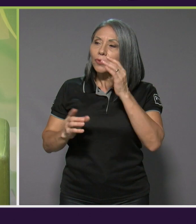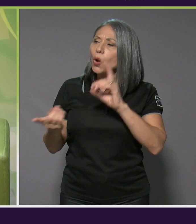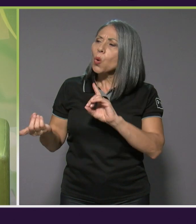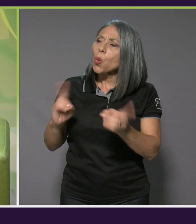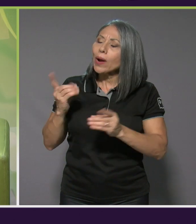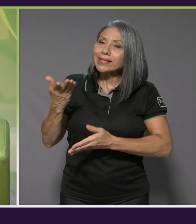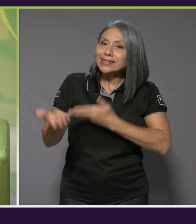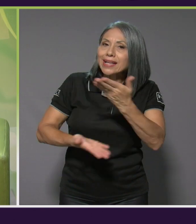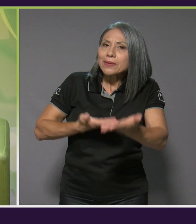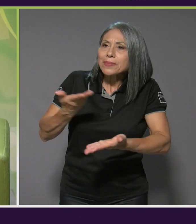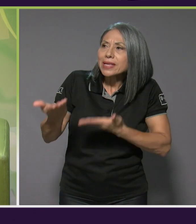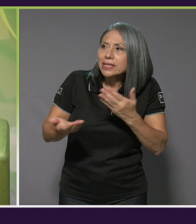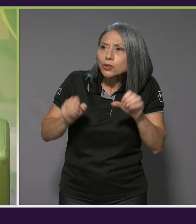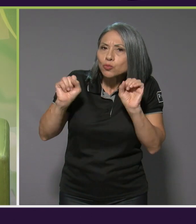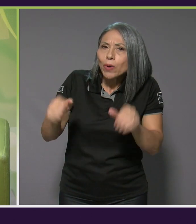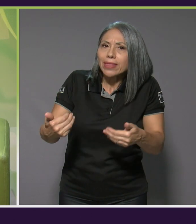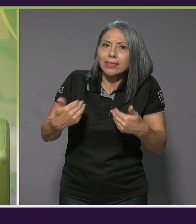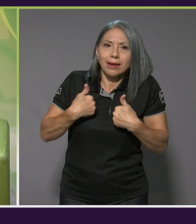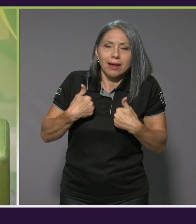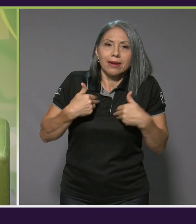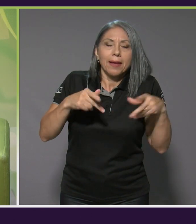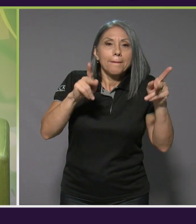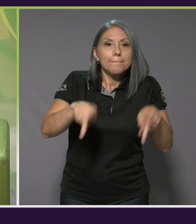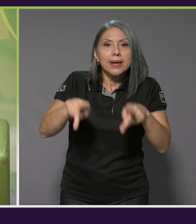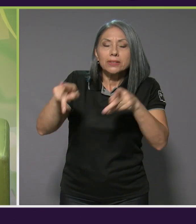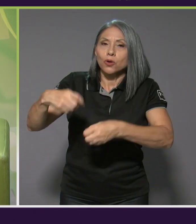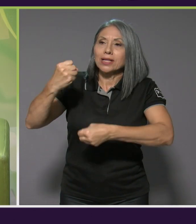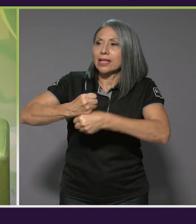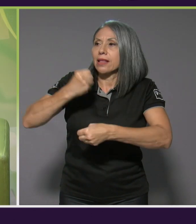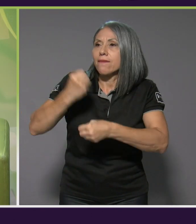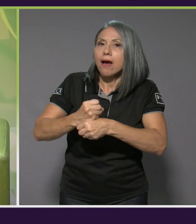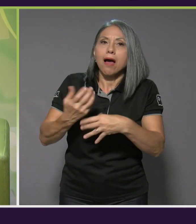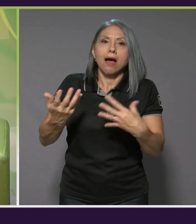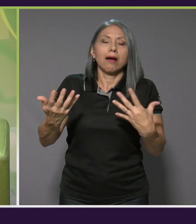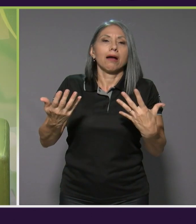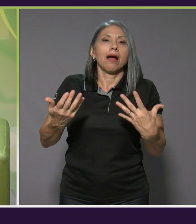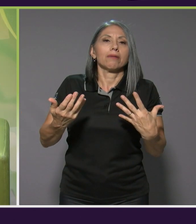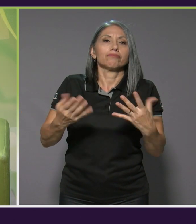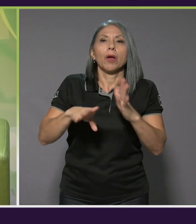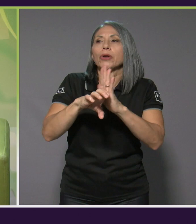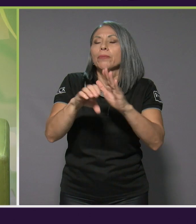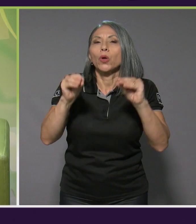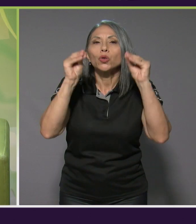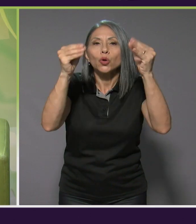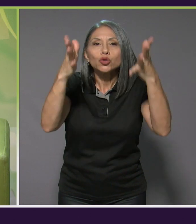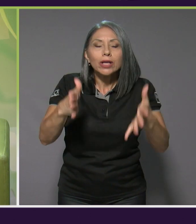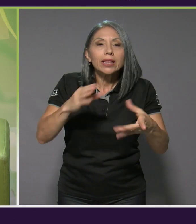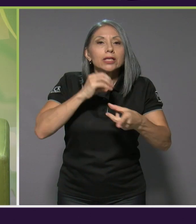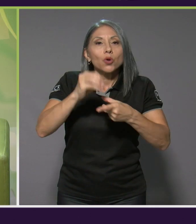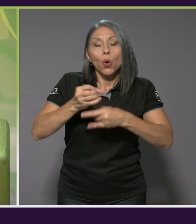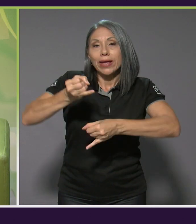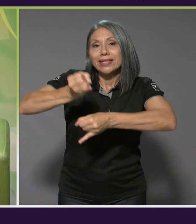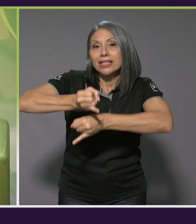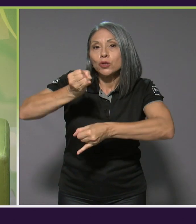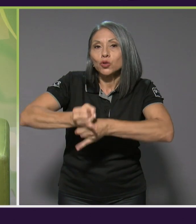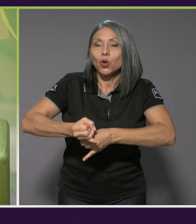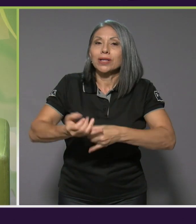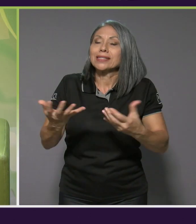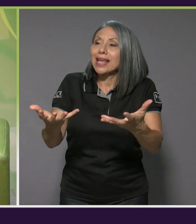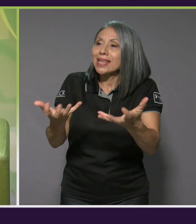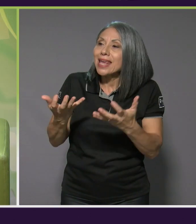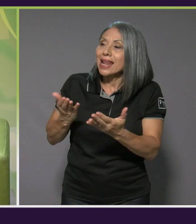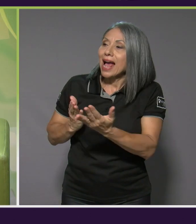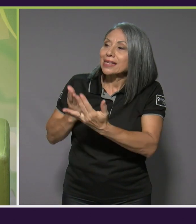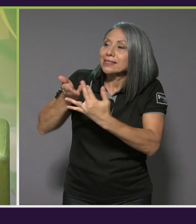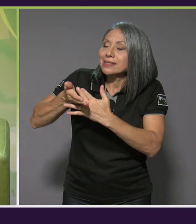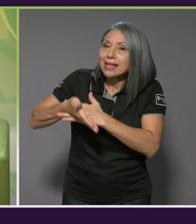obtener, verdad? Tanto personas que trabajan, docentes, ¿verdad? O instituciones que gustarían tener acceso a saber